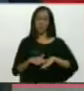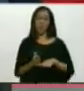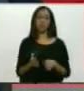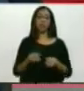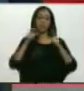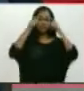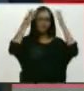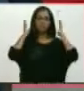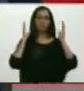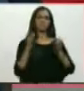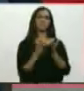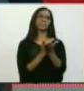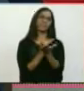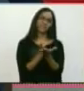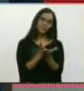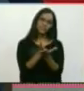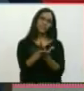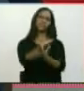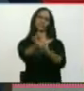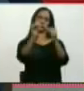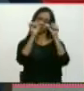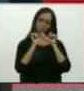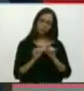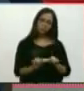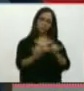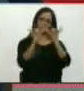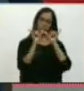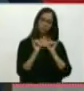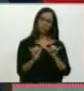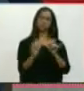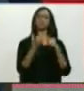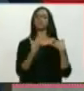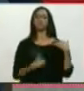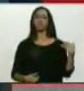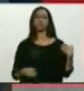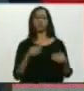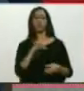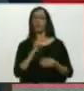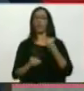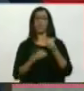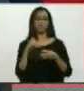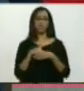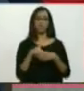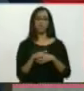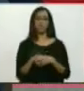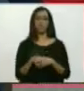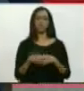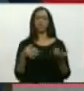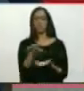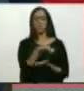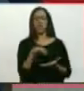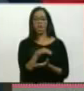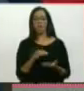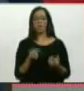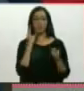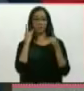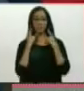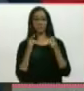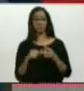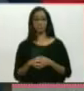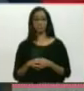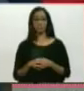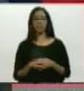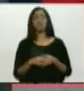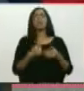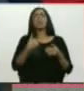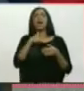Alúa, el eterno presidente, el eterno secretario general, el que no hace elecciones, tiene ese tronco zaperoco prendido. Y